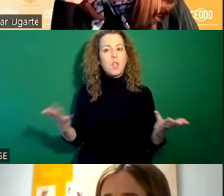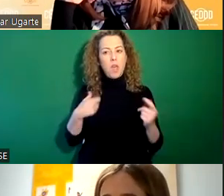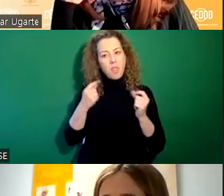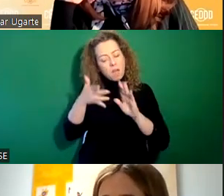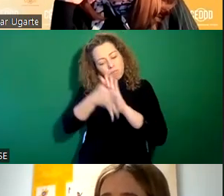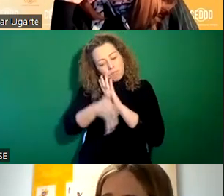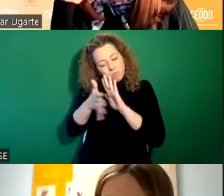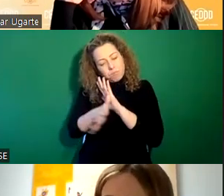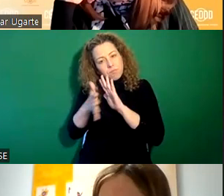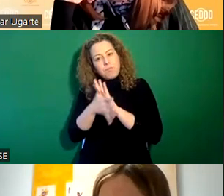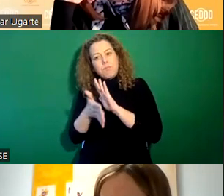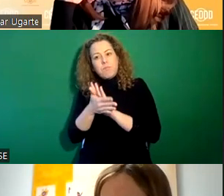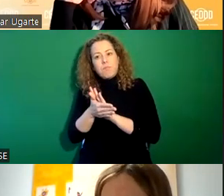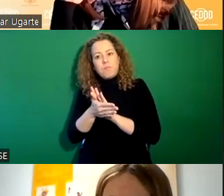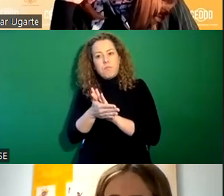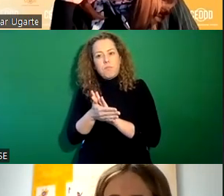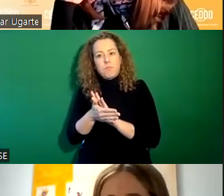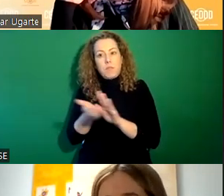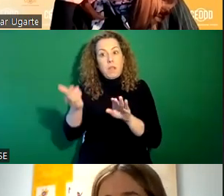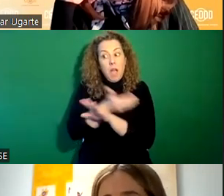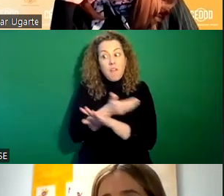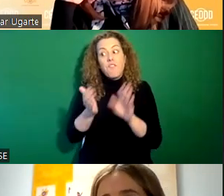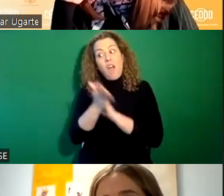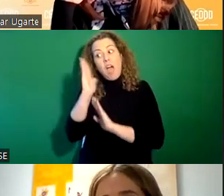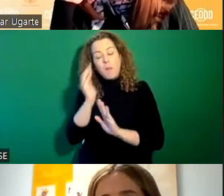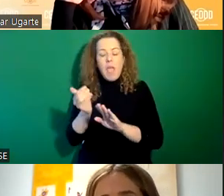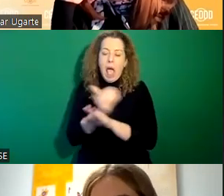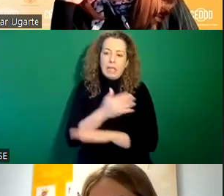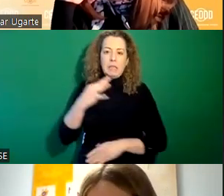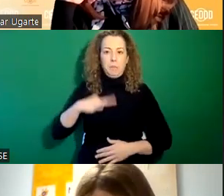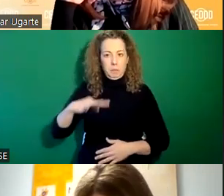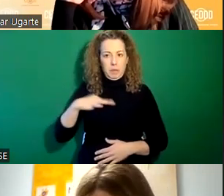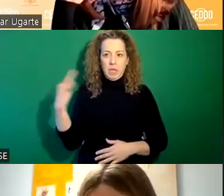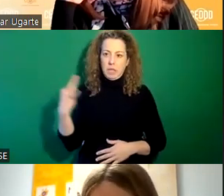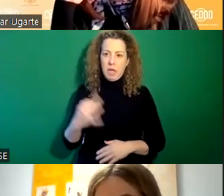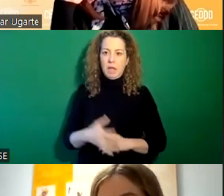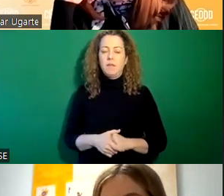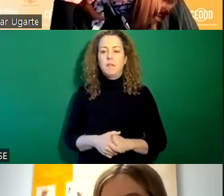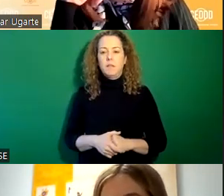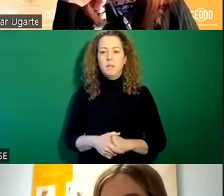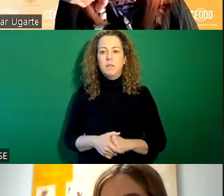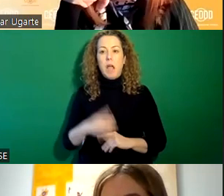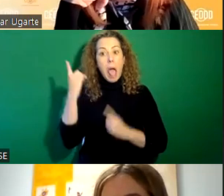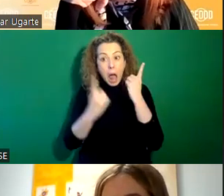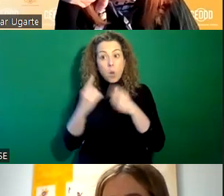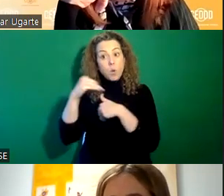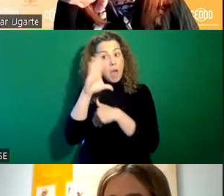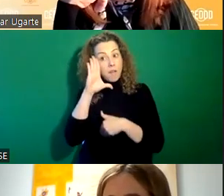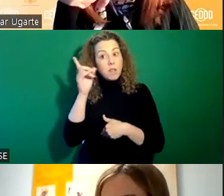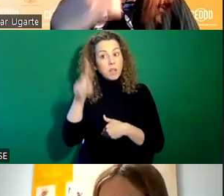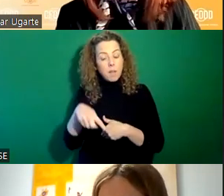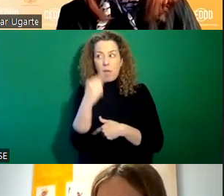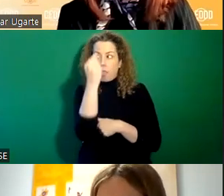pautaba el llevarlos y ponerlos al baño antes de acostarse. Y pusimos en algunas habitaciones